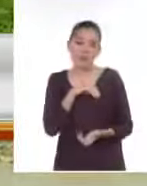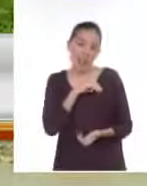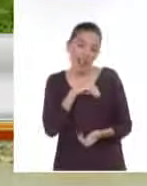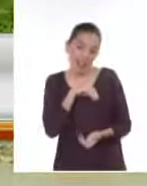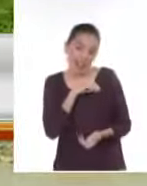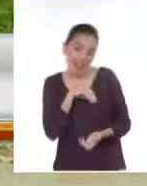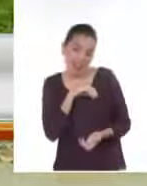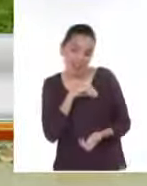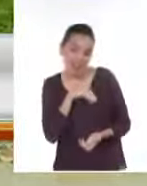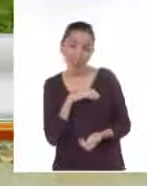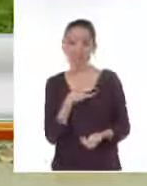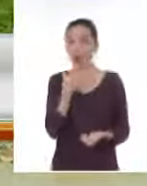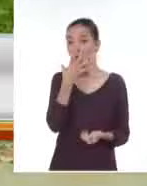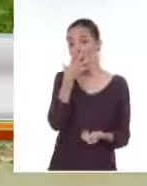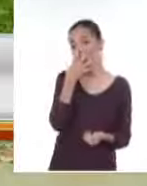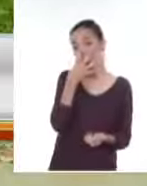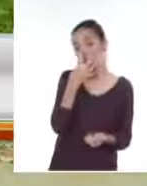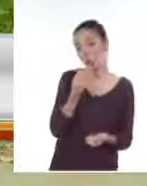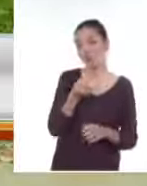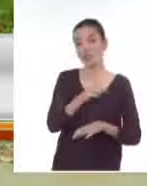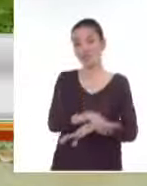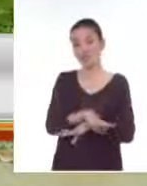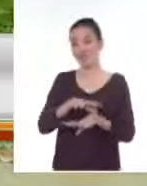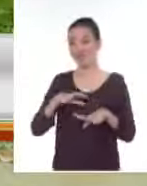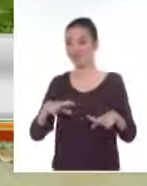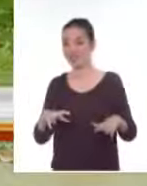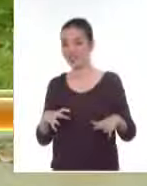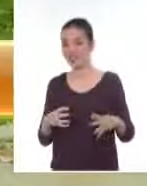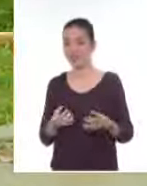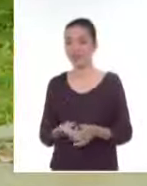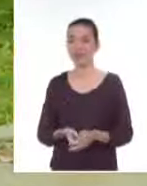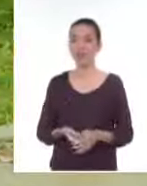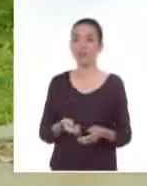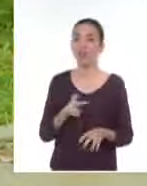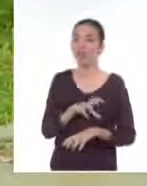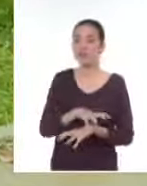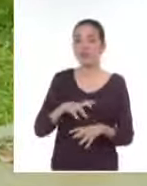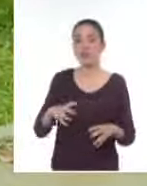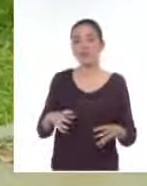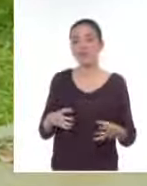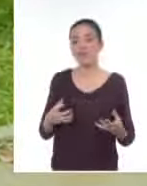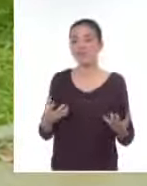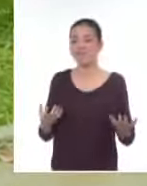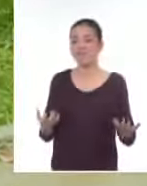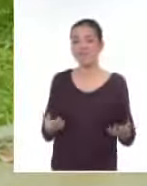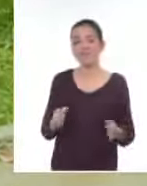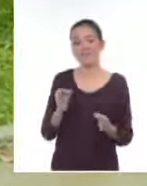es que las mascotas son algo especial, son cosas